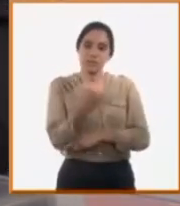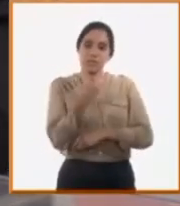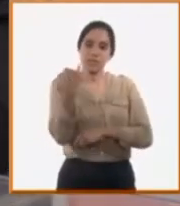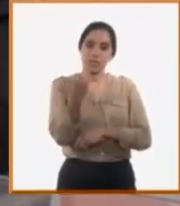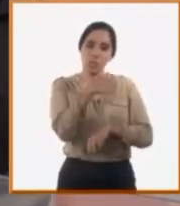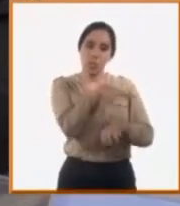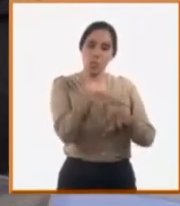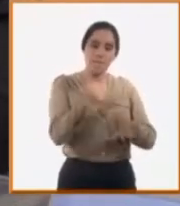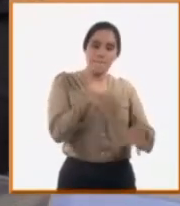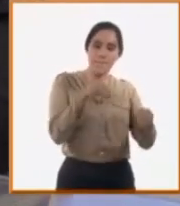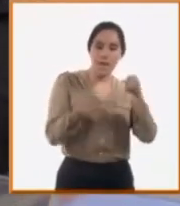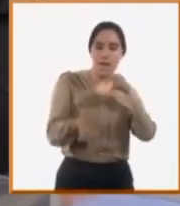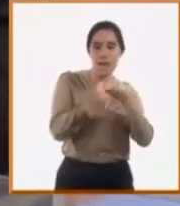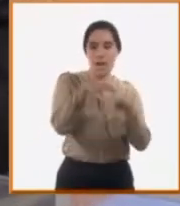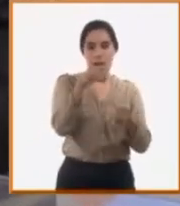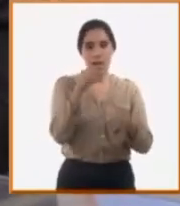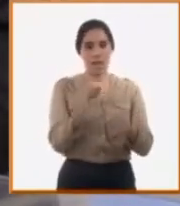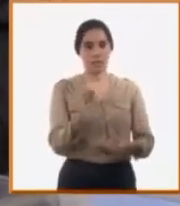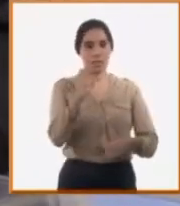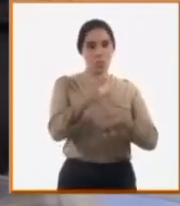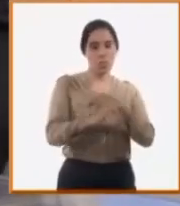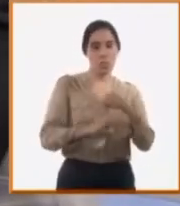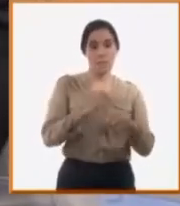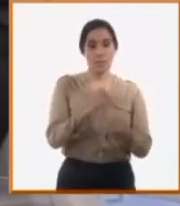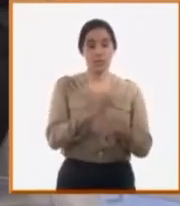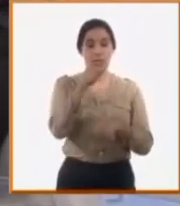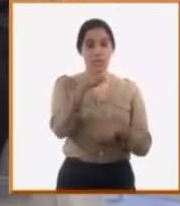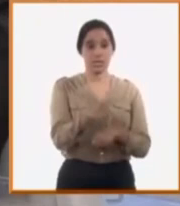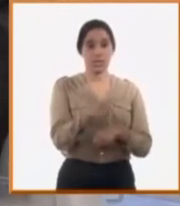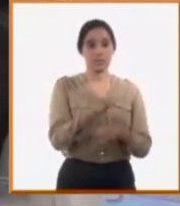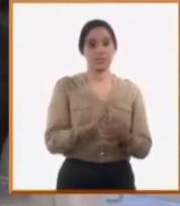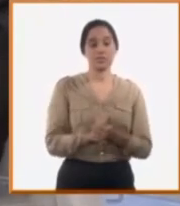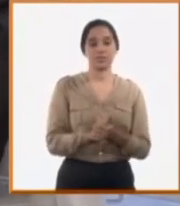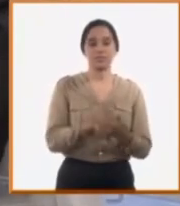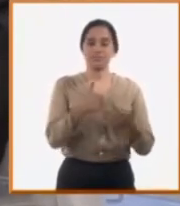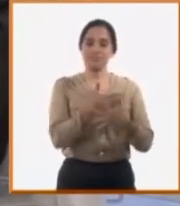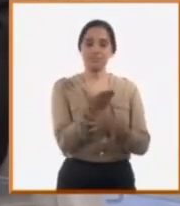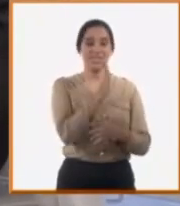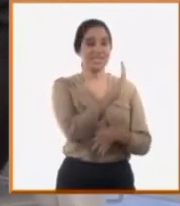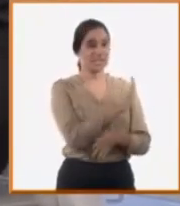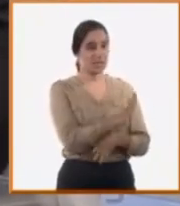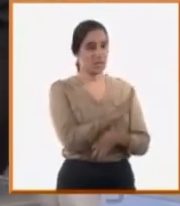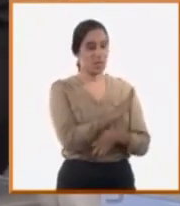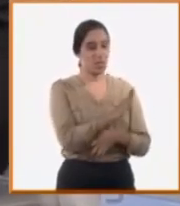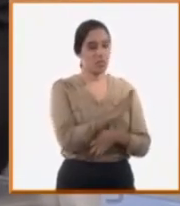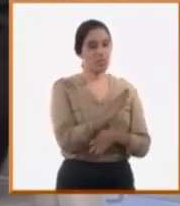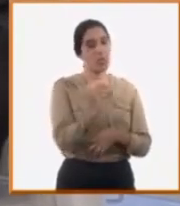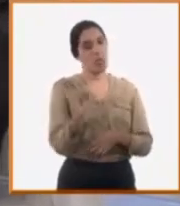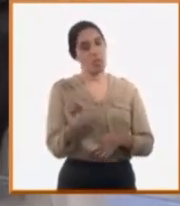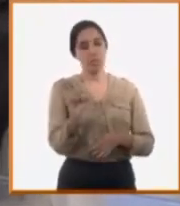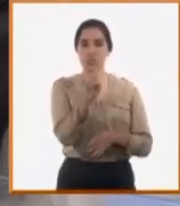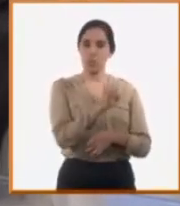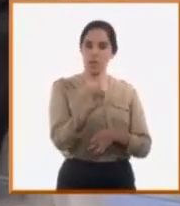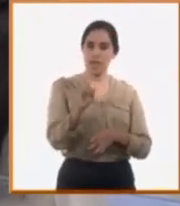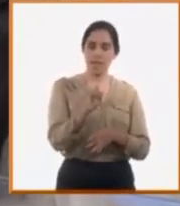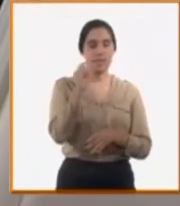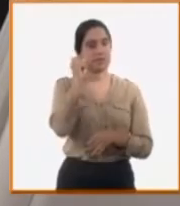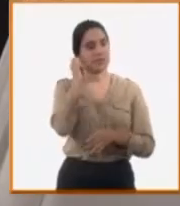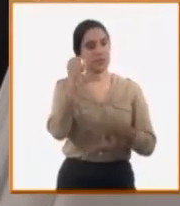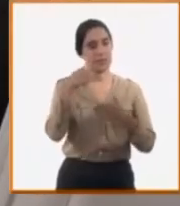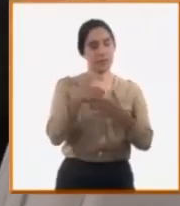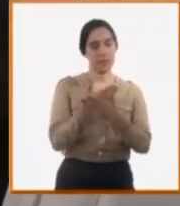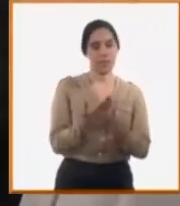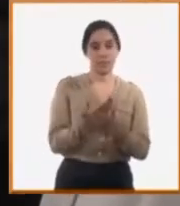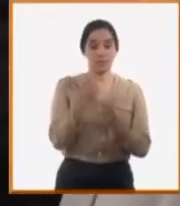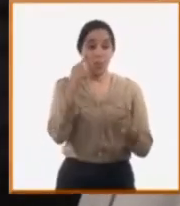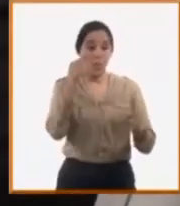el Palacio de las convenciones nuestra gran sede entre 5 y el 9 de febrero próximo siempre estos eventos tiene un objetivo pudiéramos decir